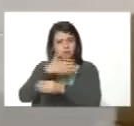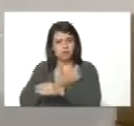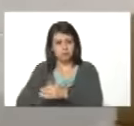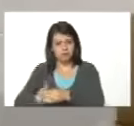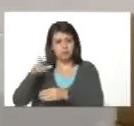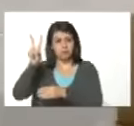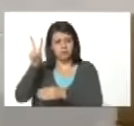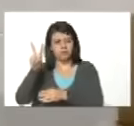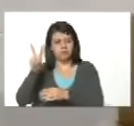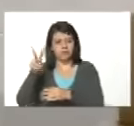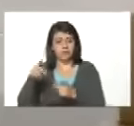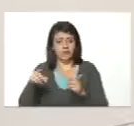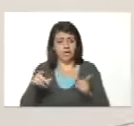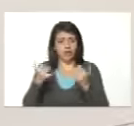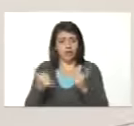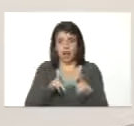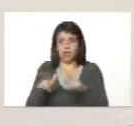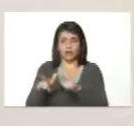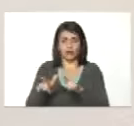Y